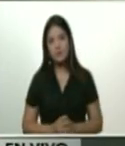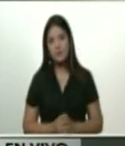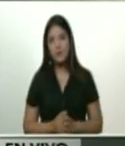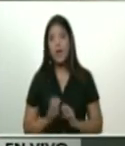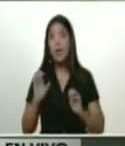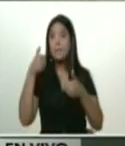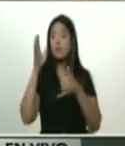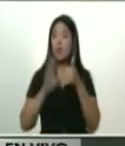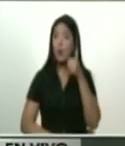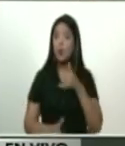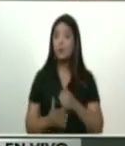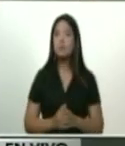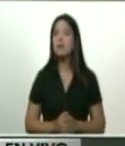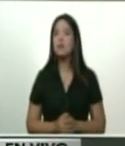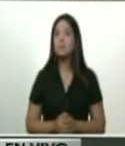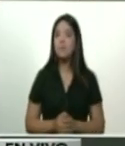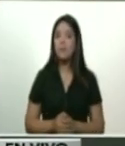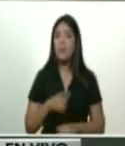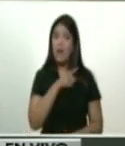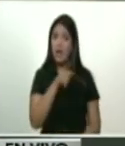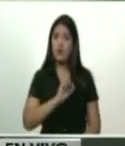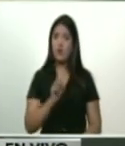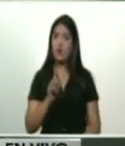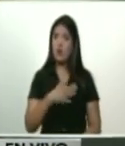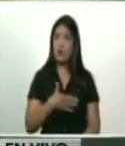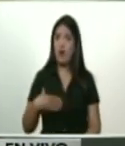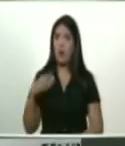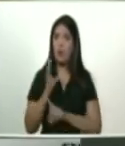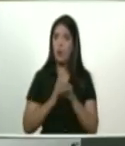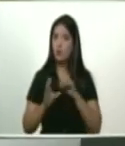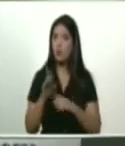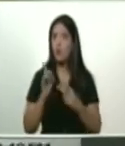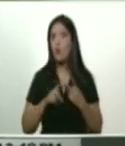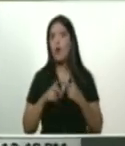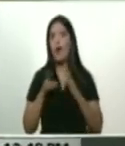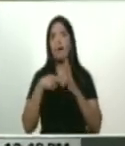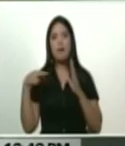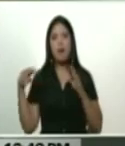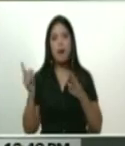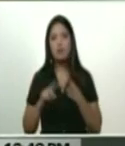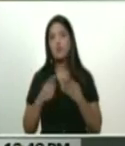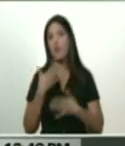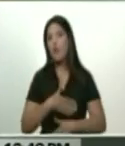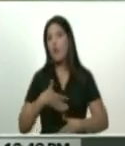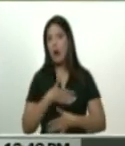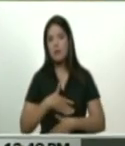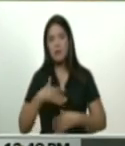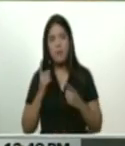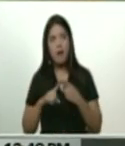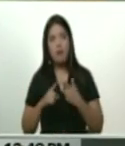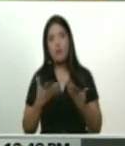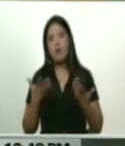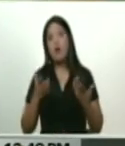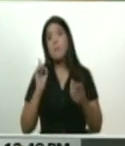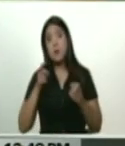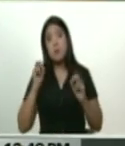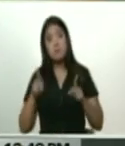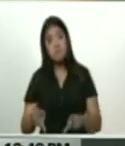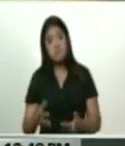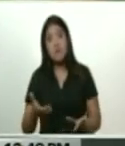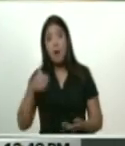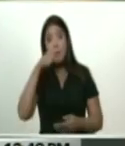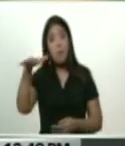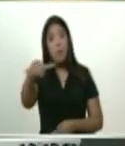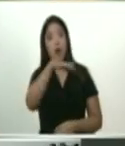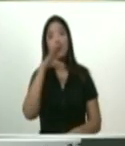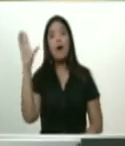última pregunta. Ellos no solamente se oponen a la cultura, se oponen a la recreación, al esparcimiento, a la posibilidad de que el